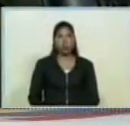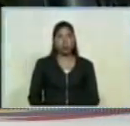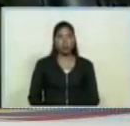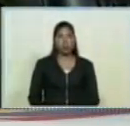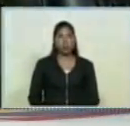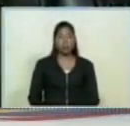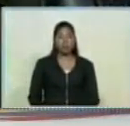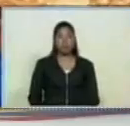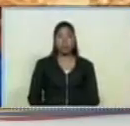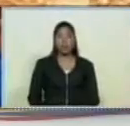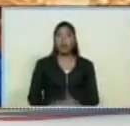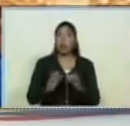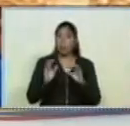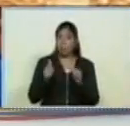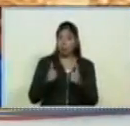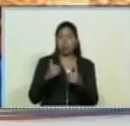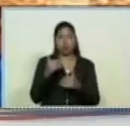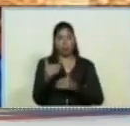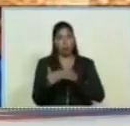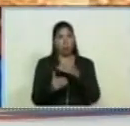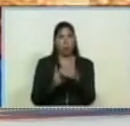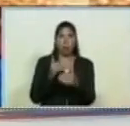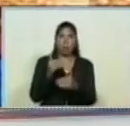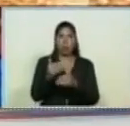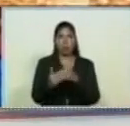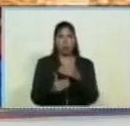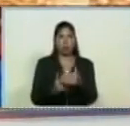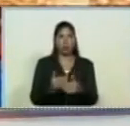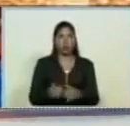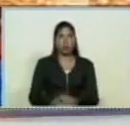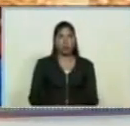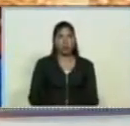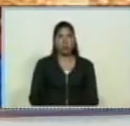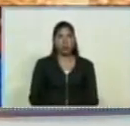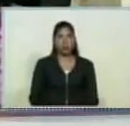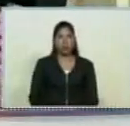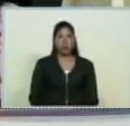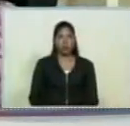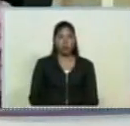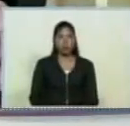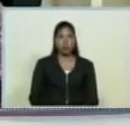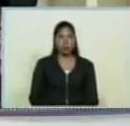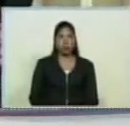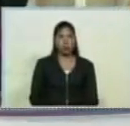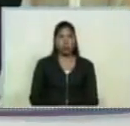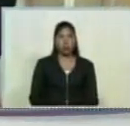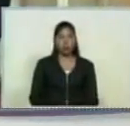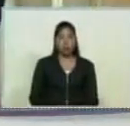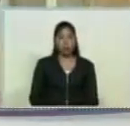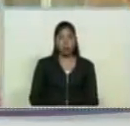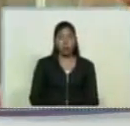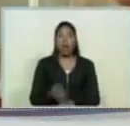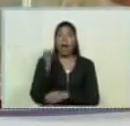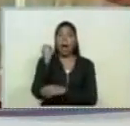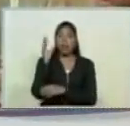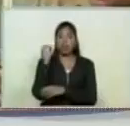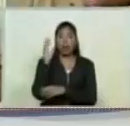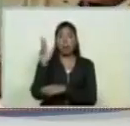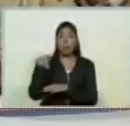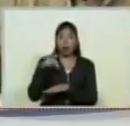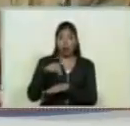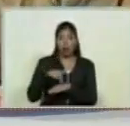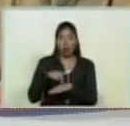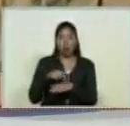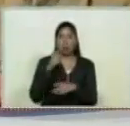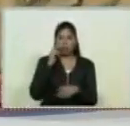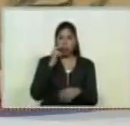Ya empezamos en ese proceso, ya ese proceso arrancó. Yo he visto asambleas que han hecho,